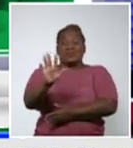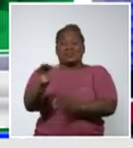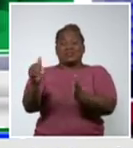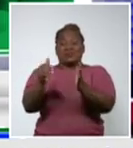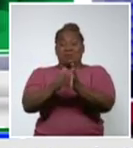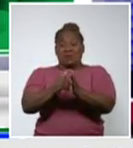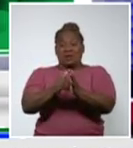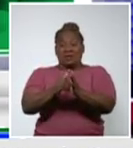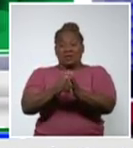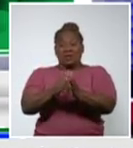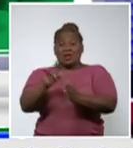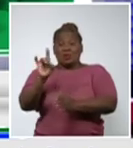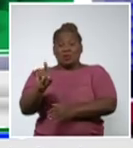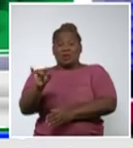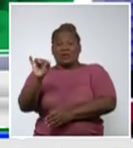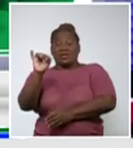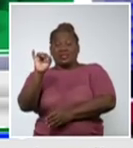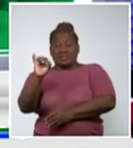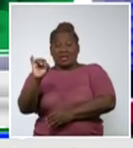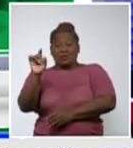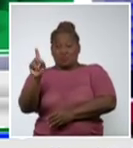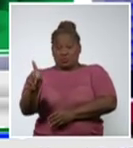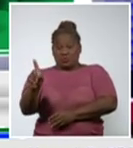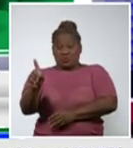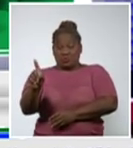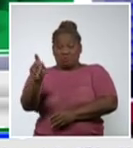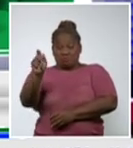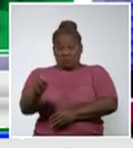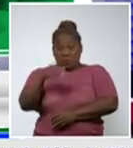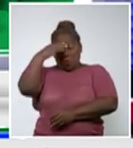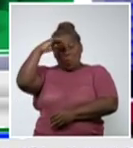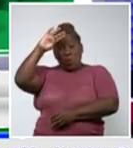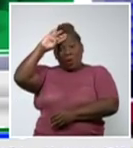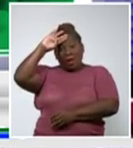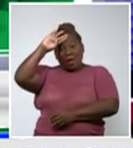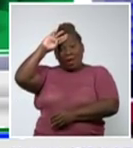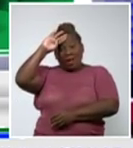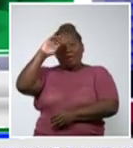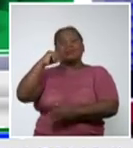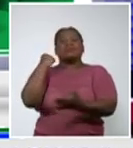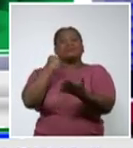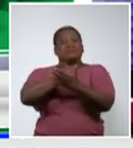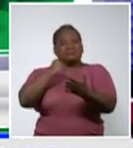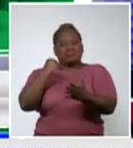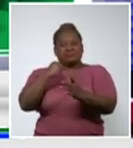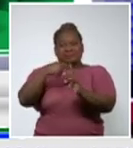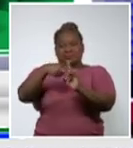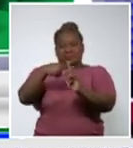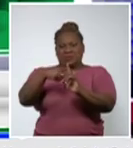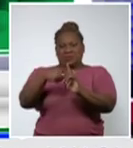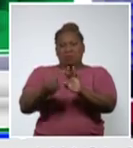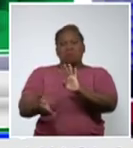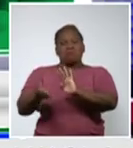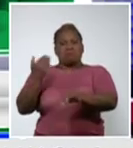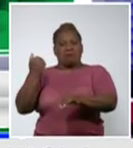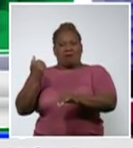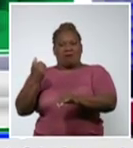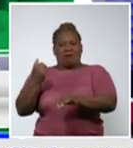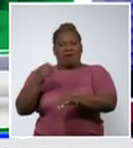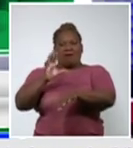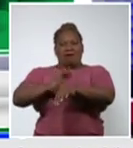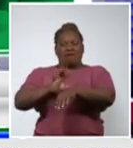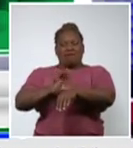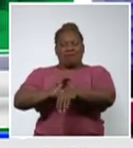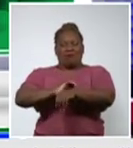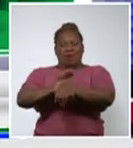55.761 pacientes en Cuba de los diagnosticados que se han recuperado de la enfermedad.